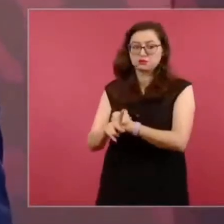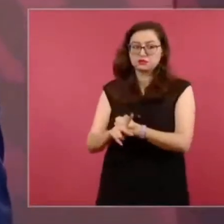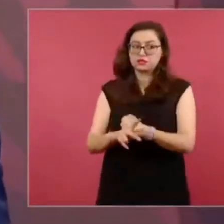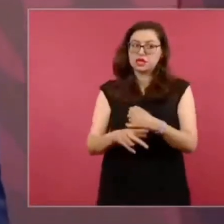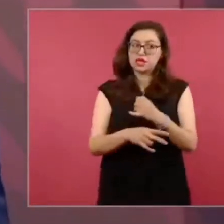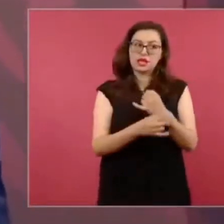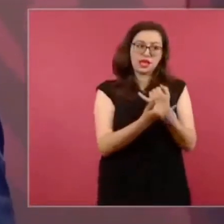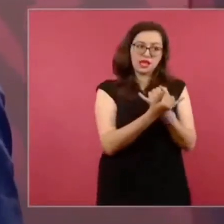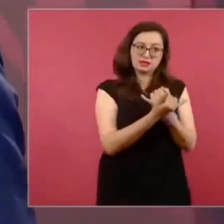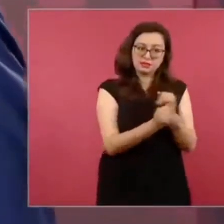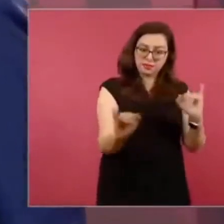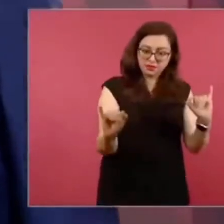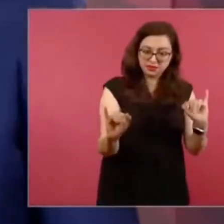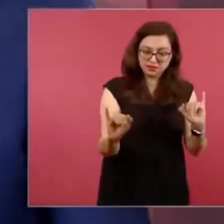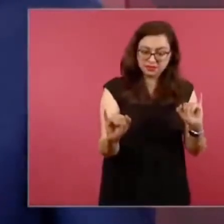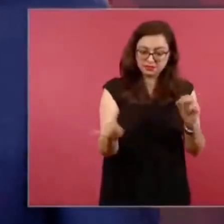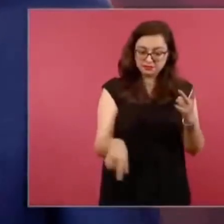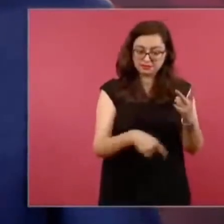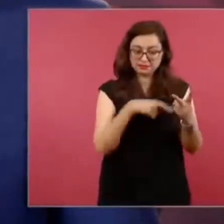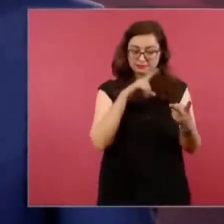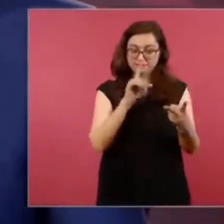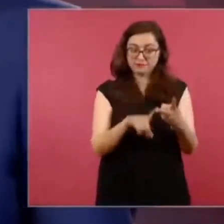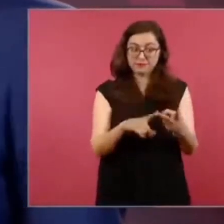independientes y soberanos.